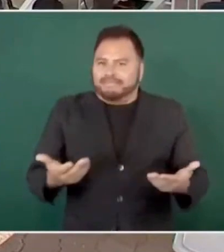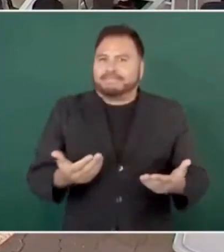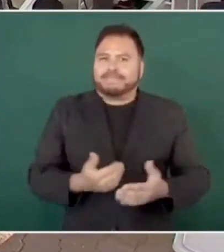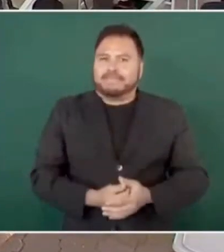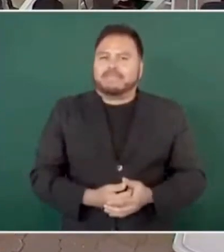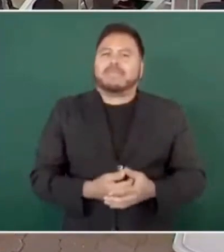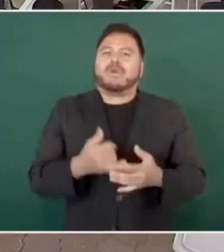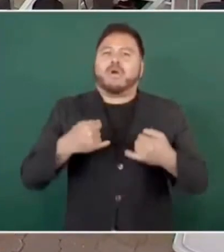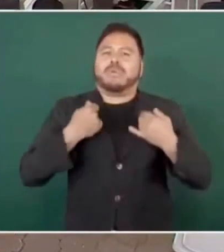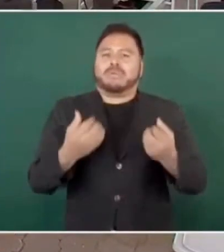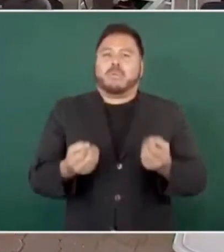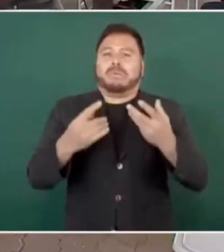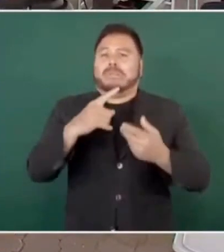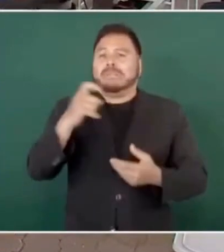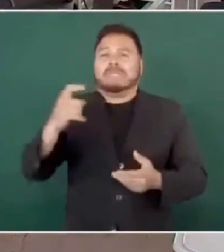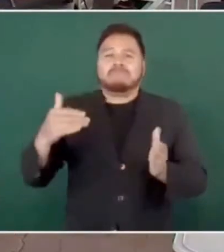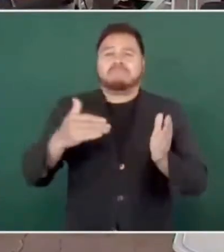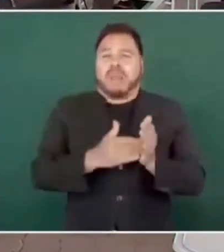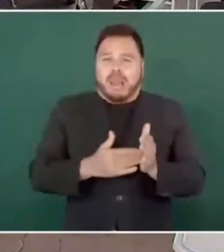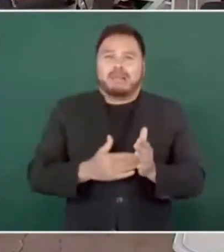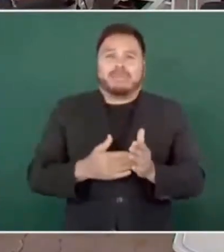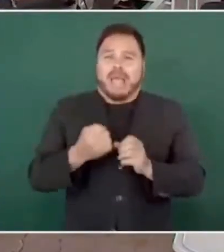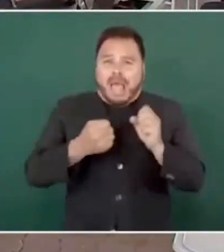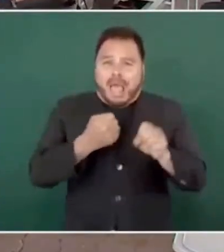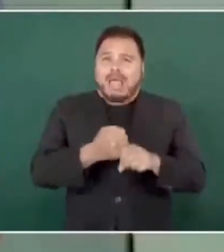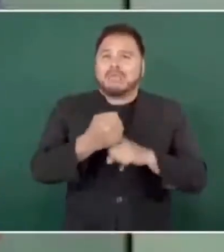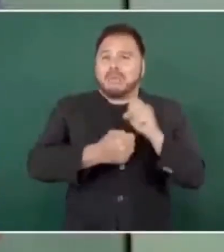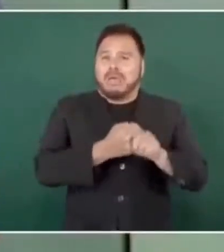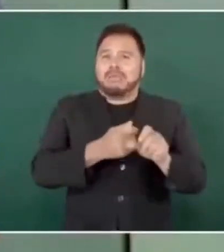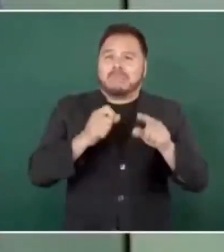100,000 jóvenes cada año.